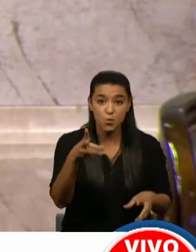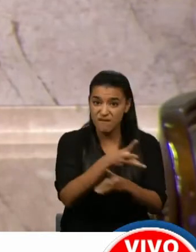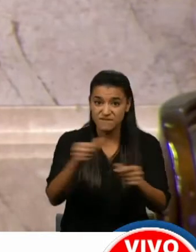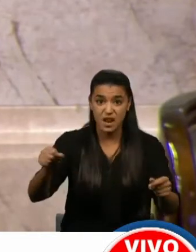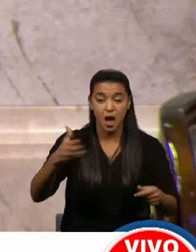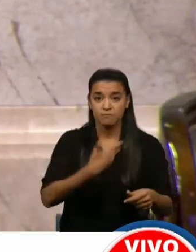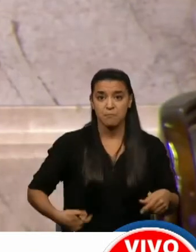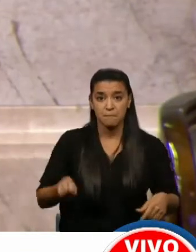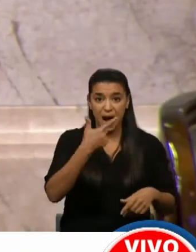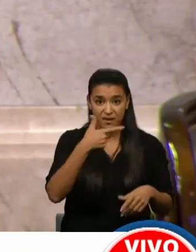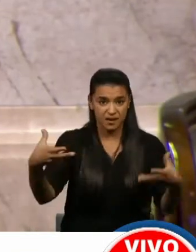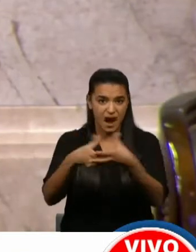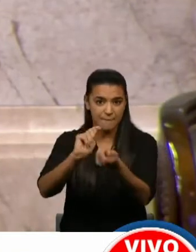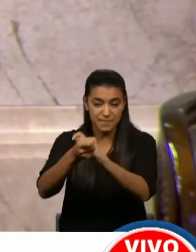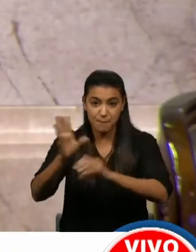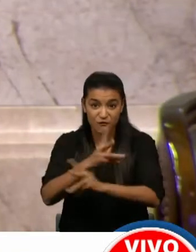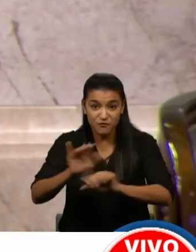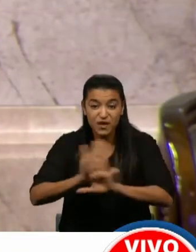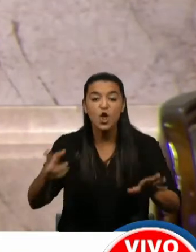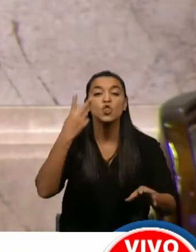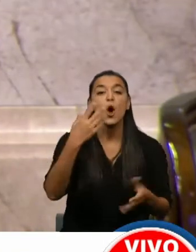gobierno de Mauricio Macri de Cambiemos.